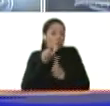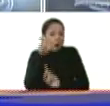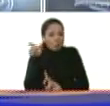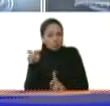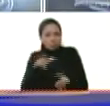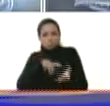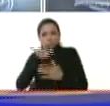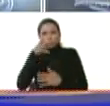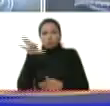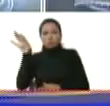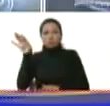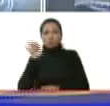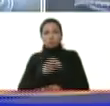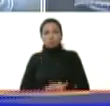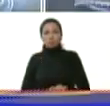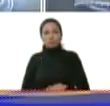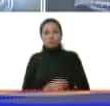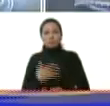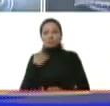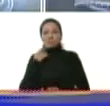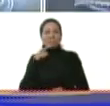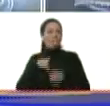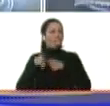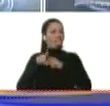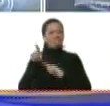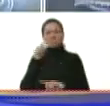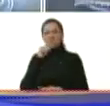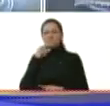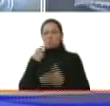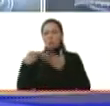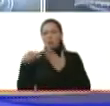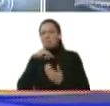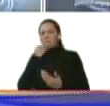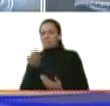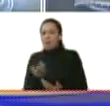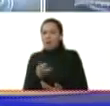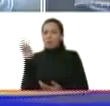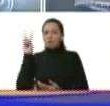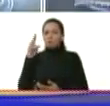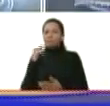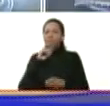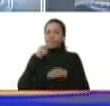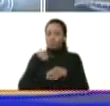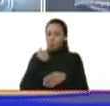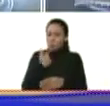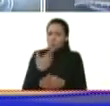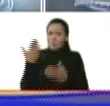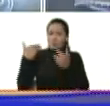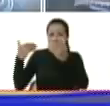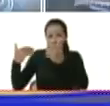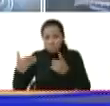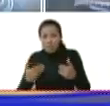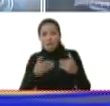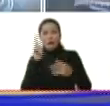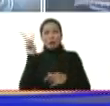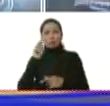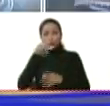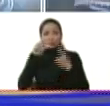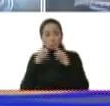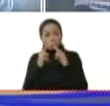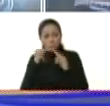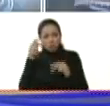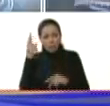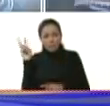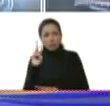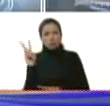alguna gente, que se ha ido del país, se pone a hablar mal de Venezuela. Digo, venga Venezuela. Usted conoce a